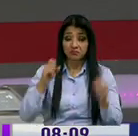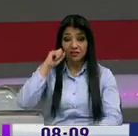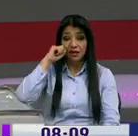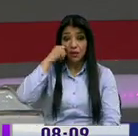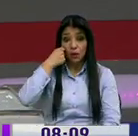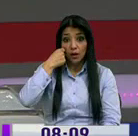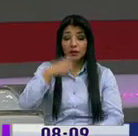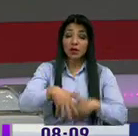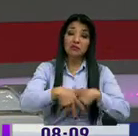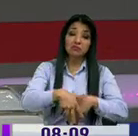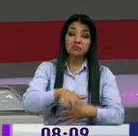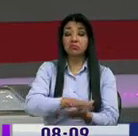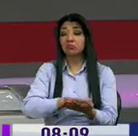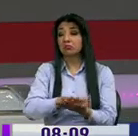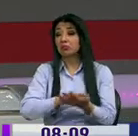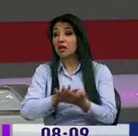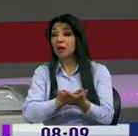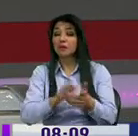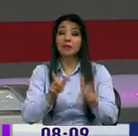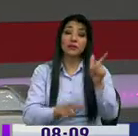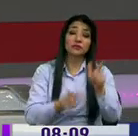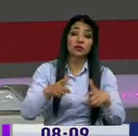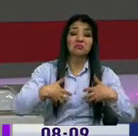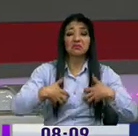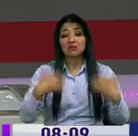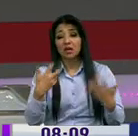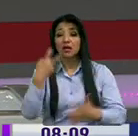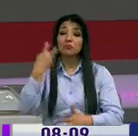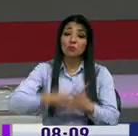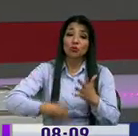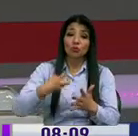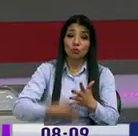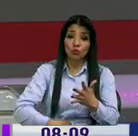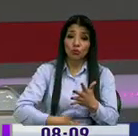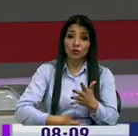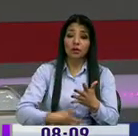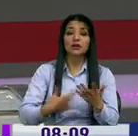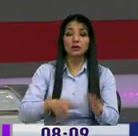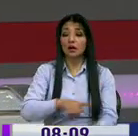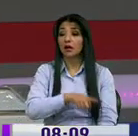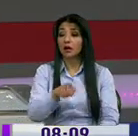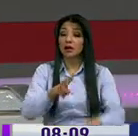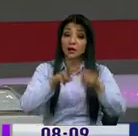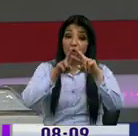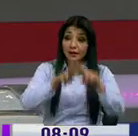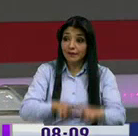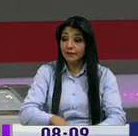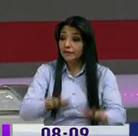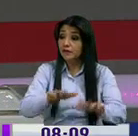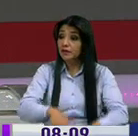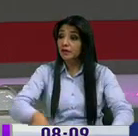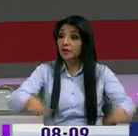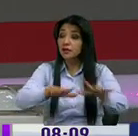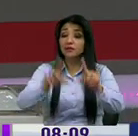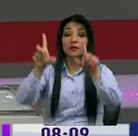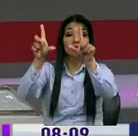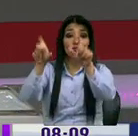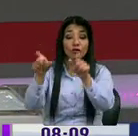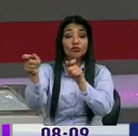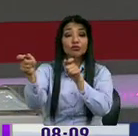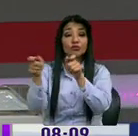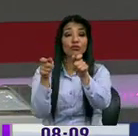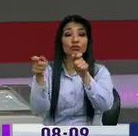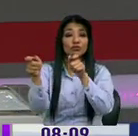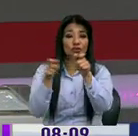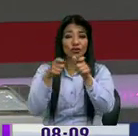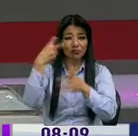armaron todo un lío, unos vecinos se quejaban, las multas? Fueron, realizaron inspección en el lugar, esto lo hicieron en coordinación con la empresa operadora de